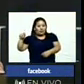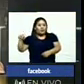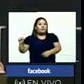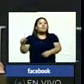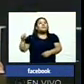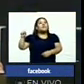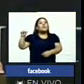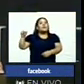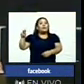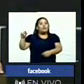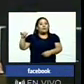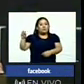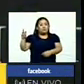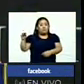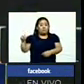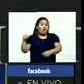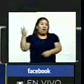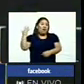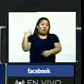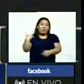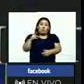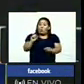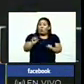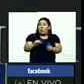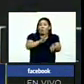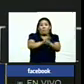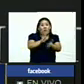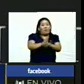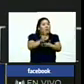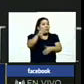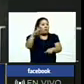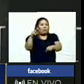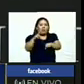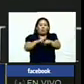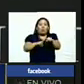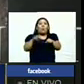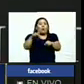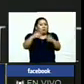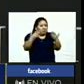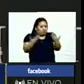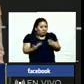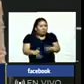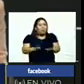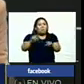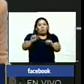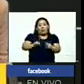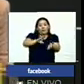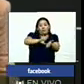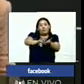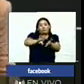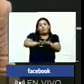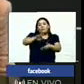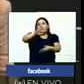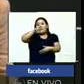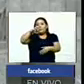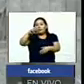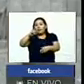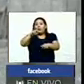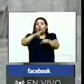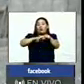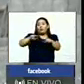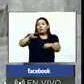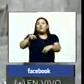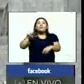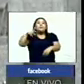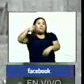esta cuota, que no podían pagar más de 40 dólares y hoy sí va a ser una realidad que se va a poder pagar 30 dólares con 38 centavos.